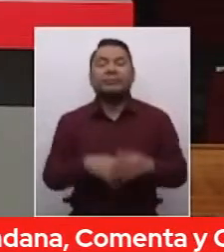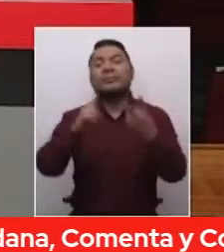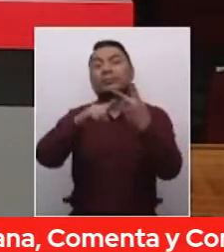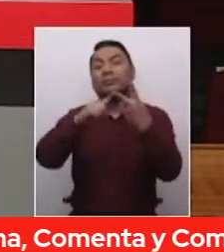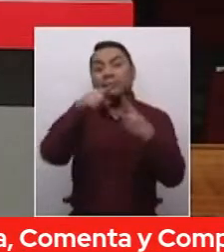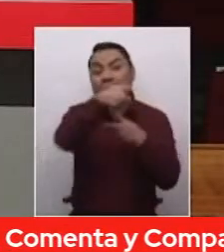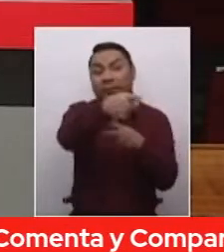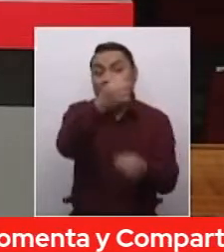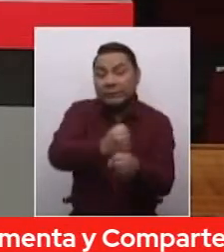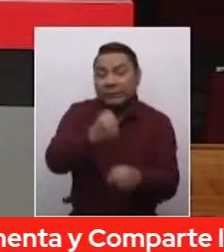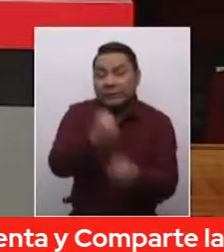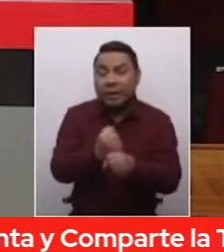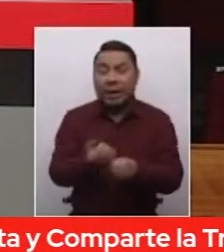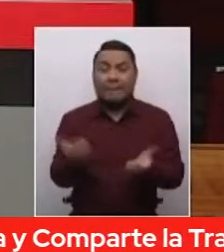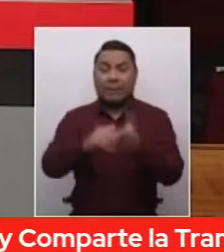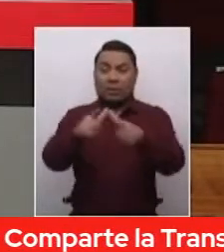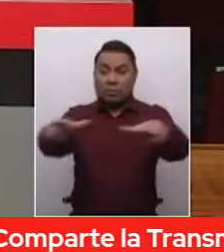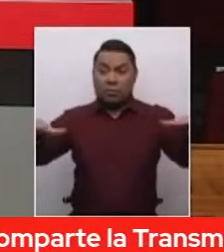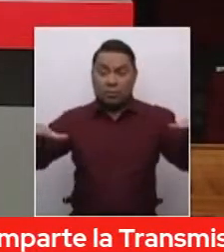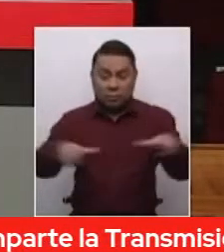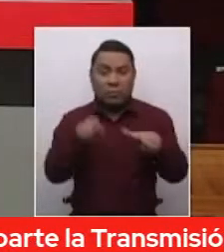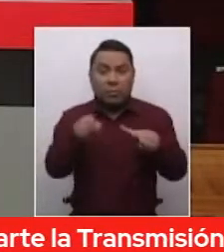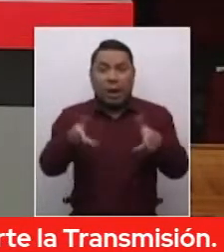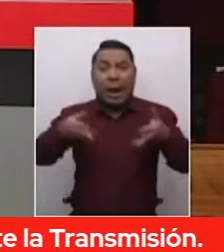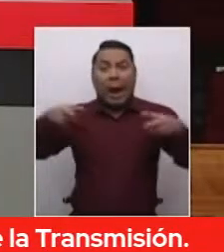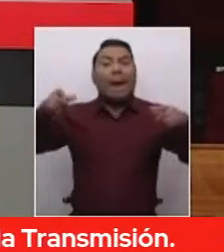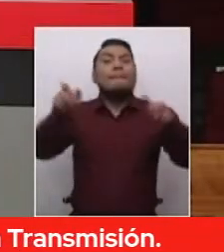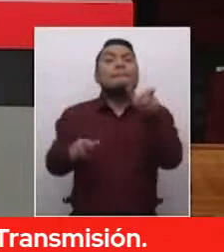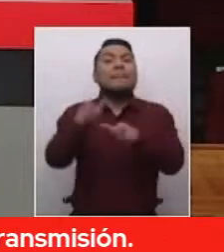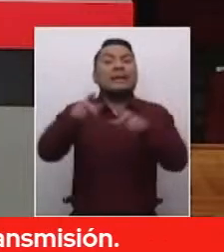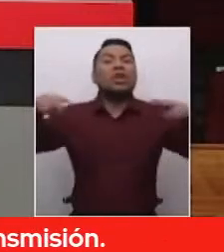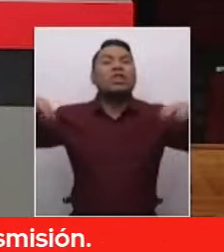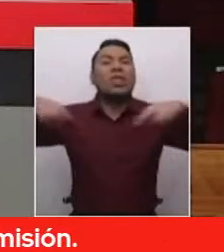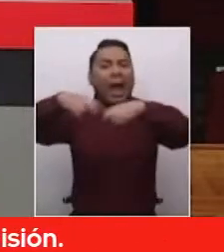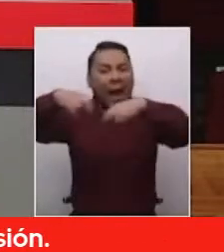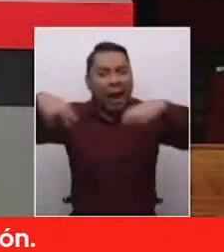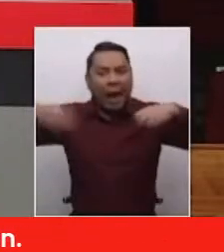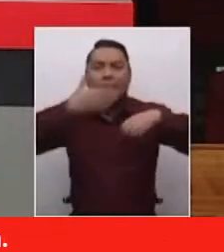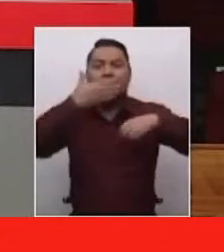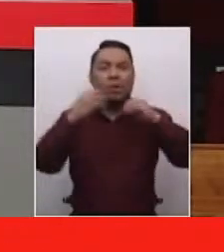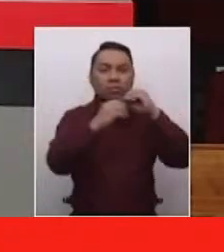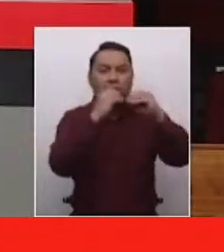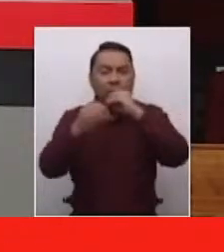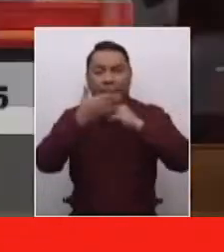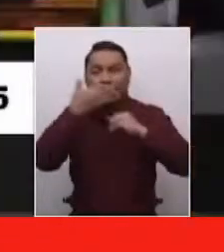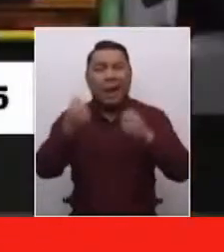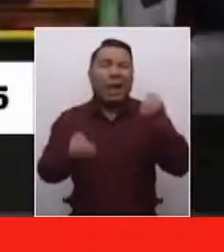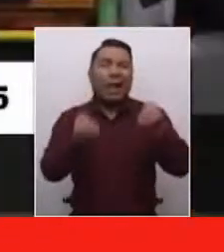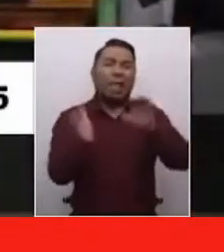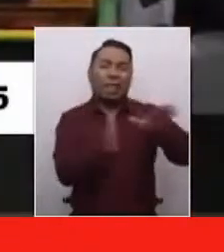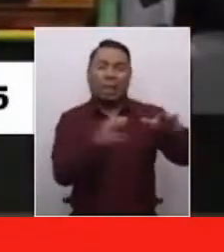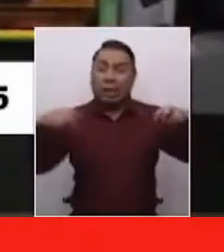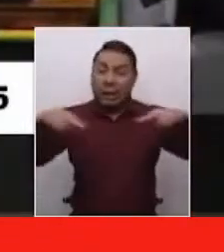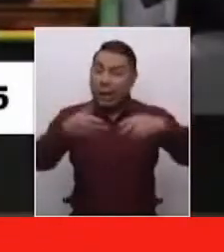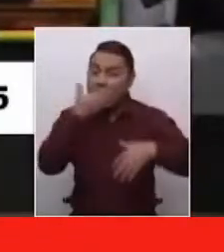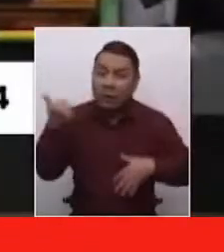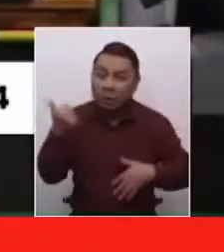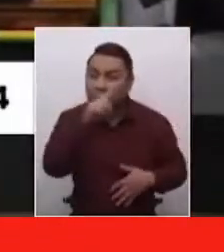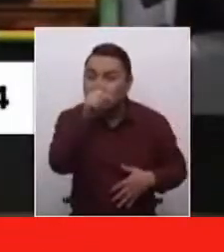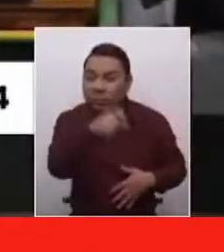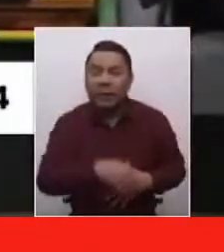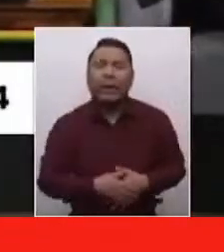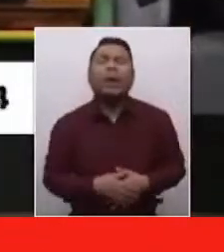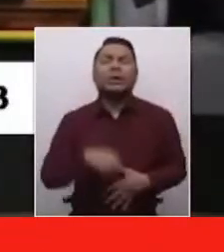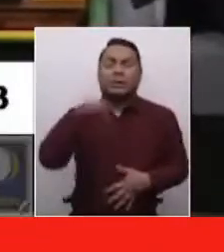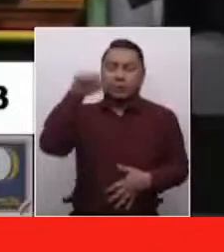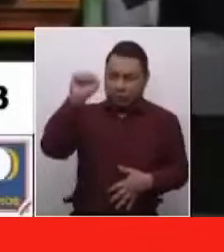prioridad convertir más calles de la ciudad en vías peatonales debidamente acondicionadas? Sí, pero no